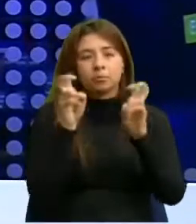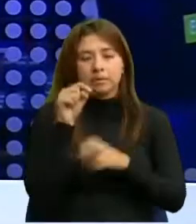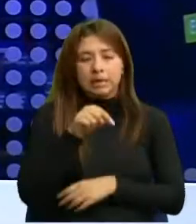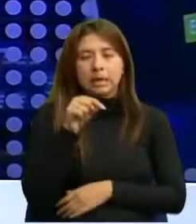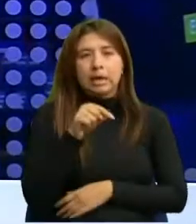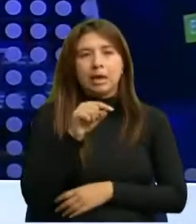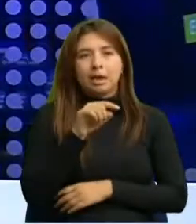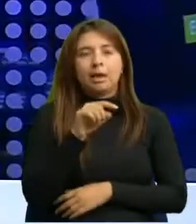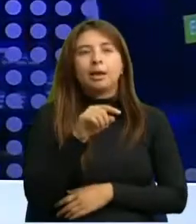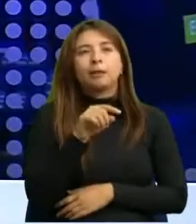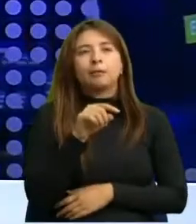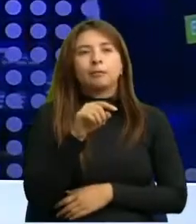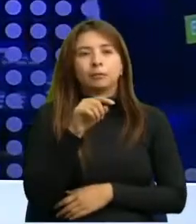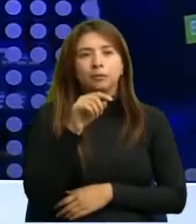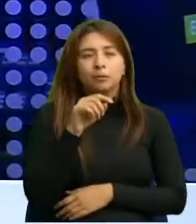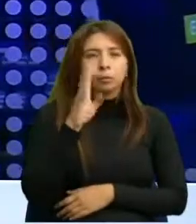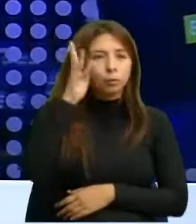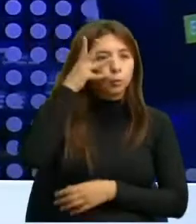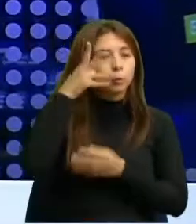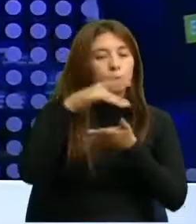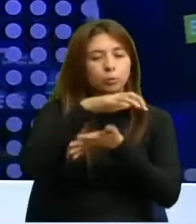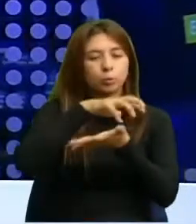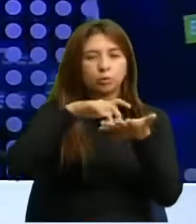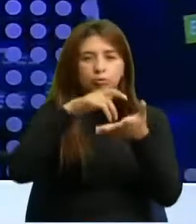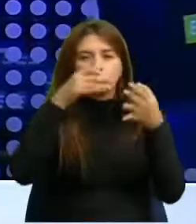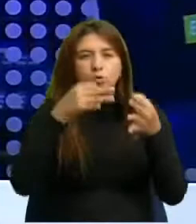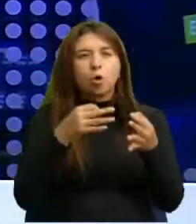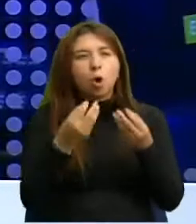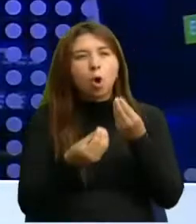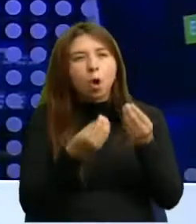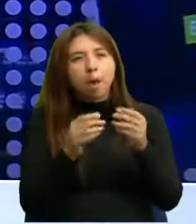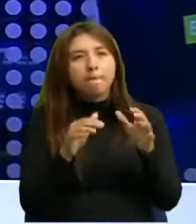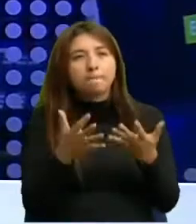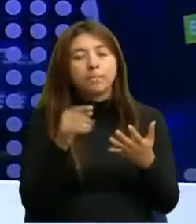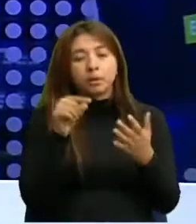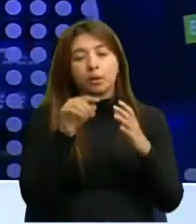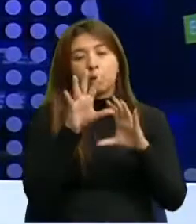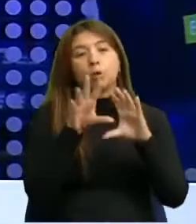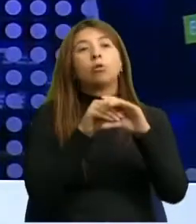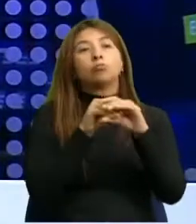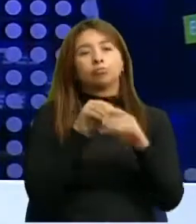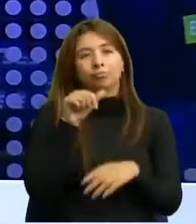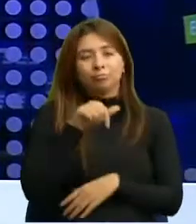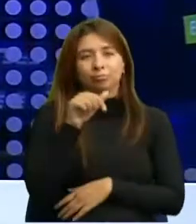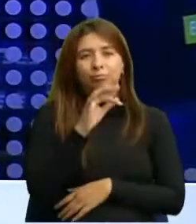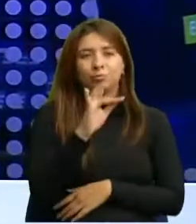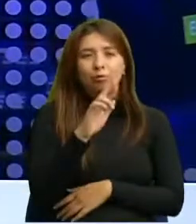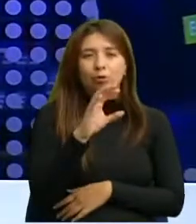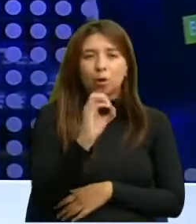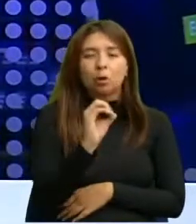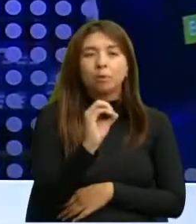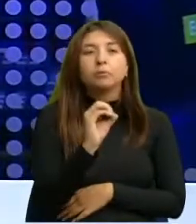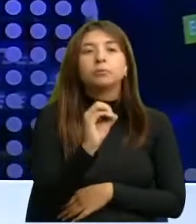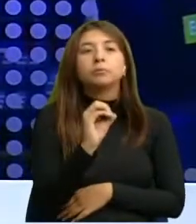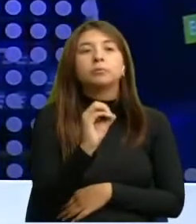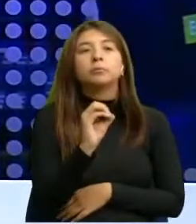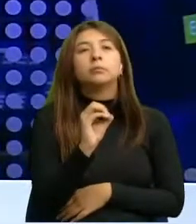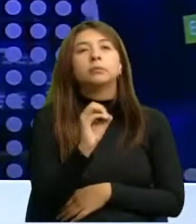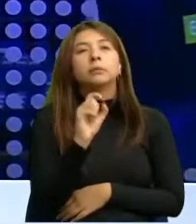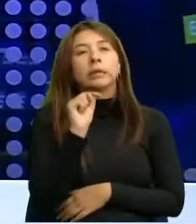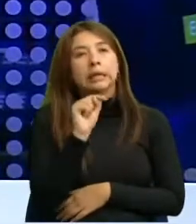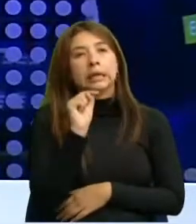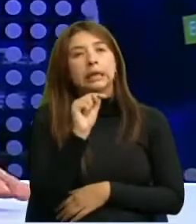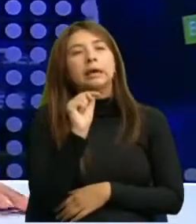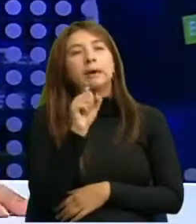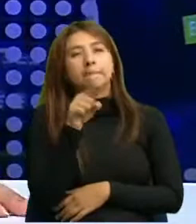y específicamente el Norte de Santander. Pues el Canal TRO hará una serie de transmisiones desde el municipio de Pamplona y por supuesto